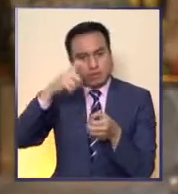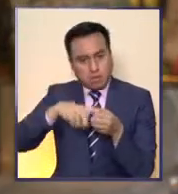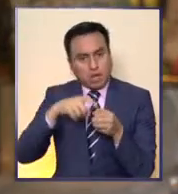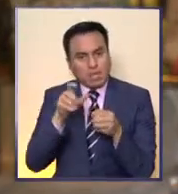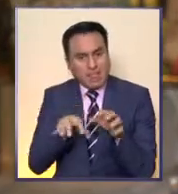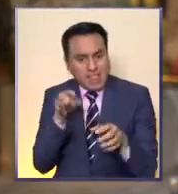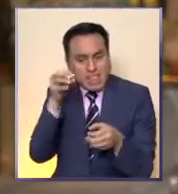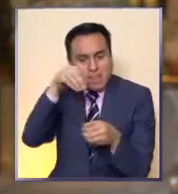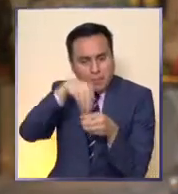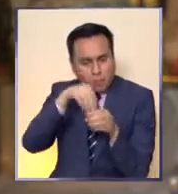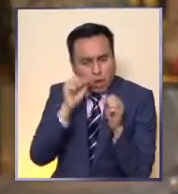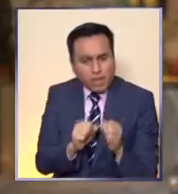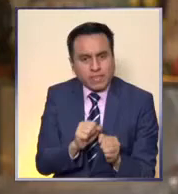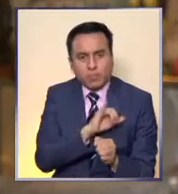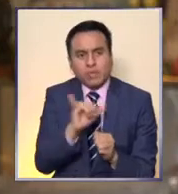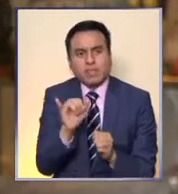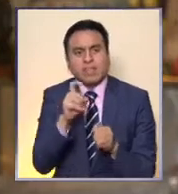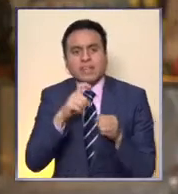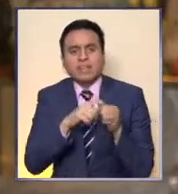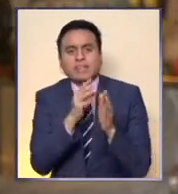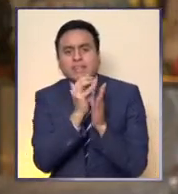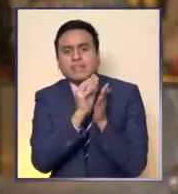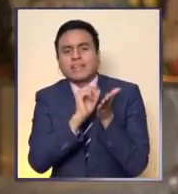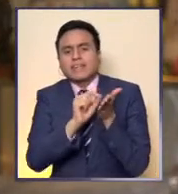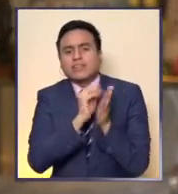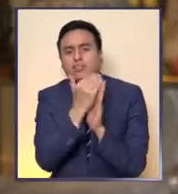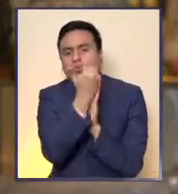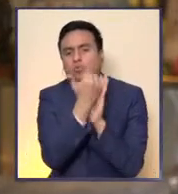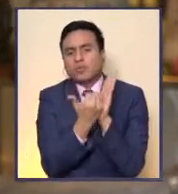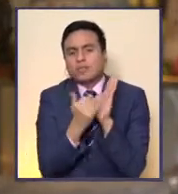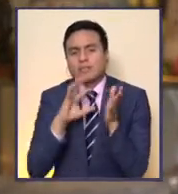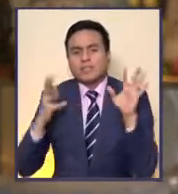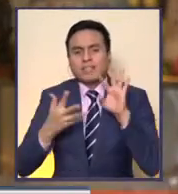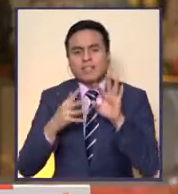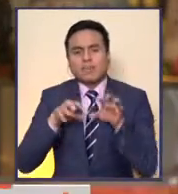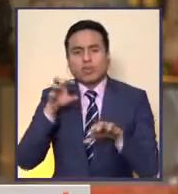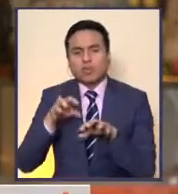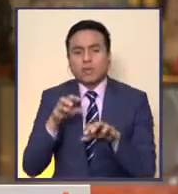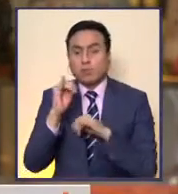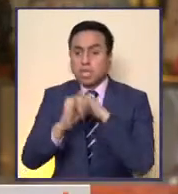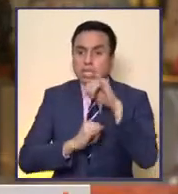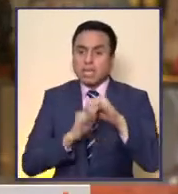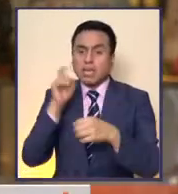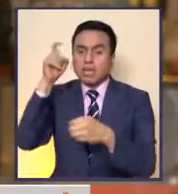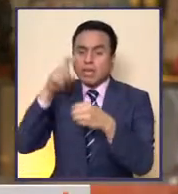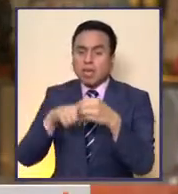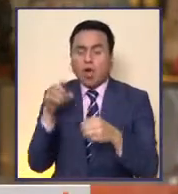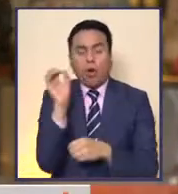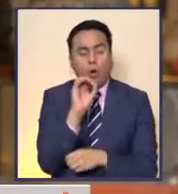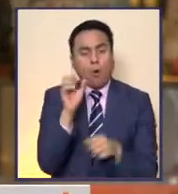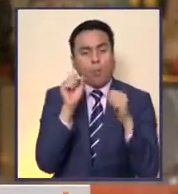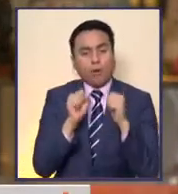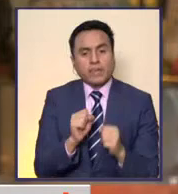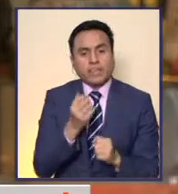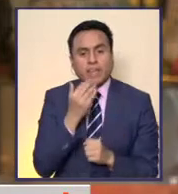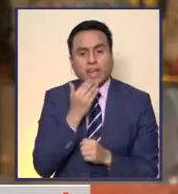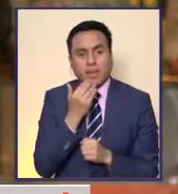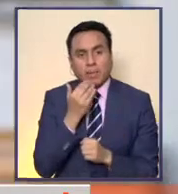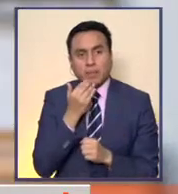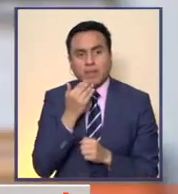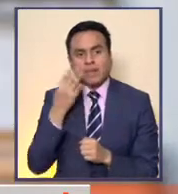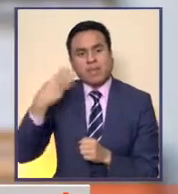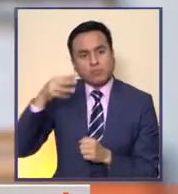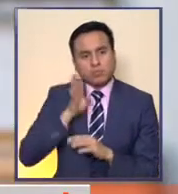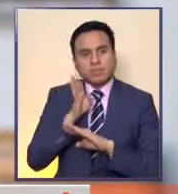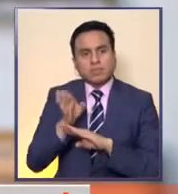hay que registrarlo en este Registro Universal de Mascotas. Y eso se puede hacer vía web o se puede hacer directamente en el